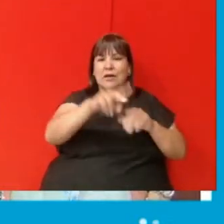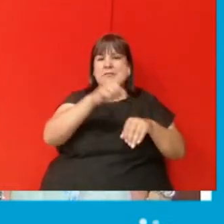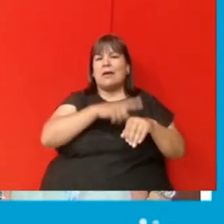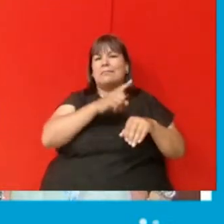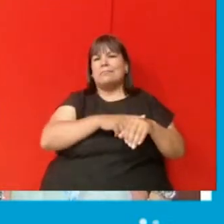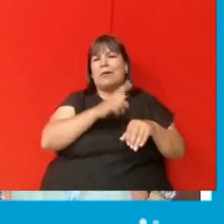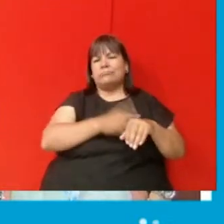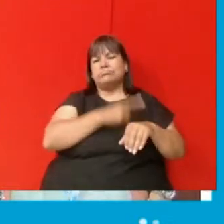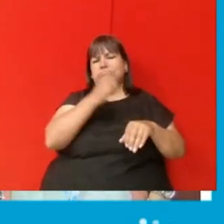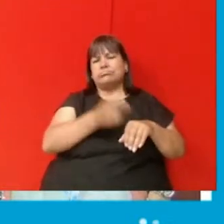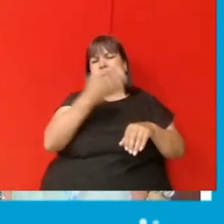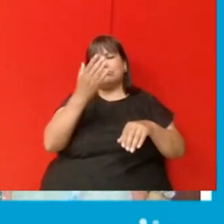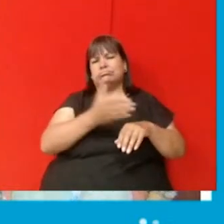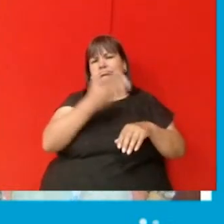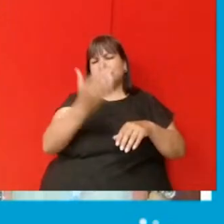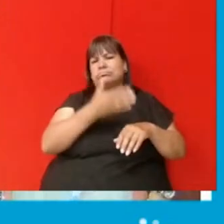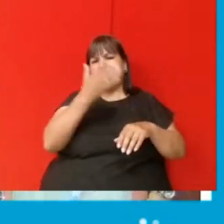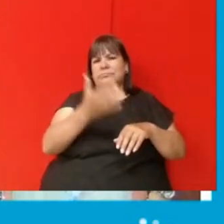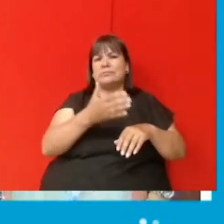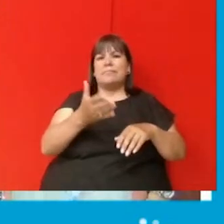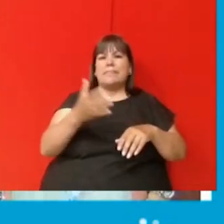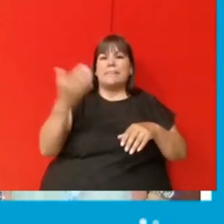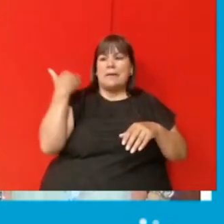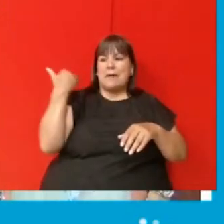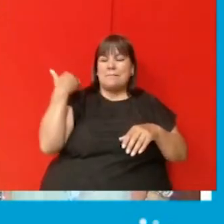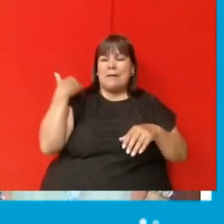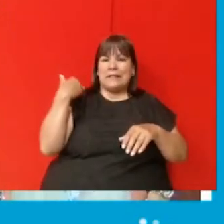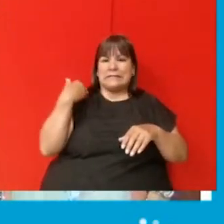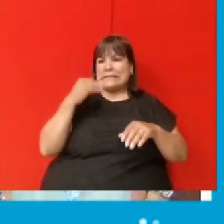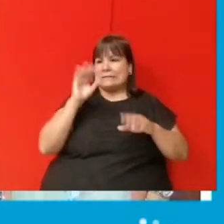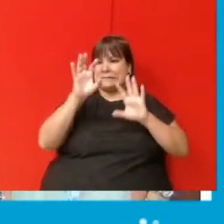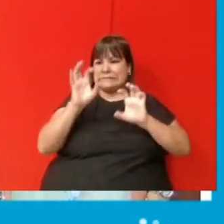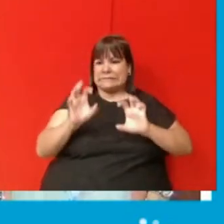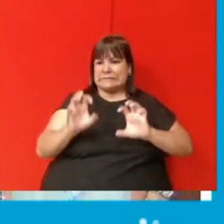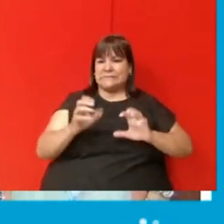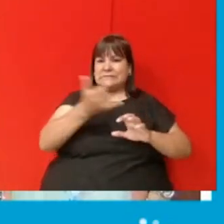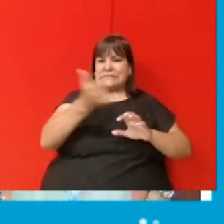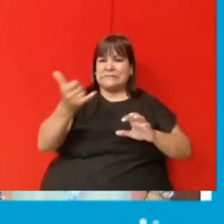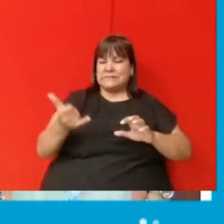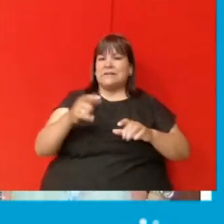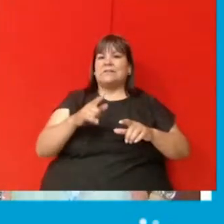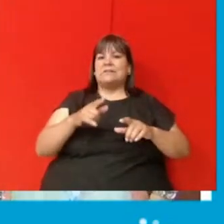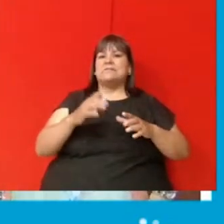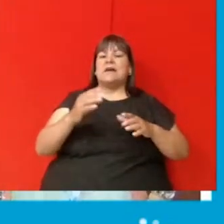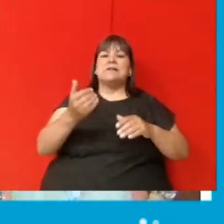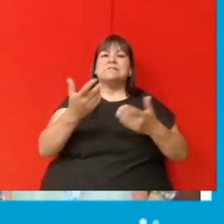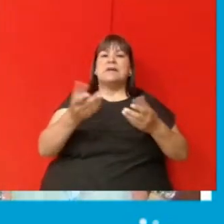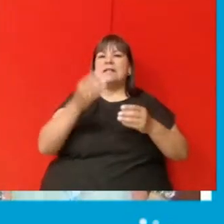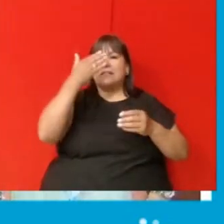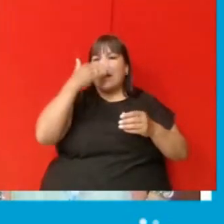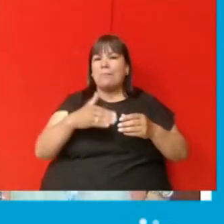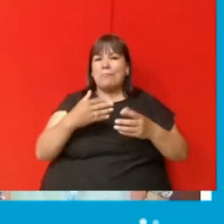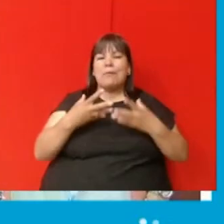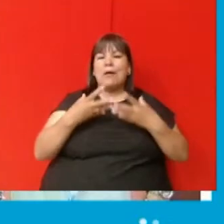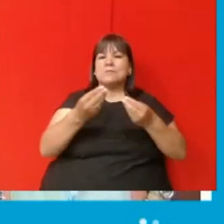más humanizadas y abiertas, todos nos podamos capacitar porque esa es la idea, seguir capacitándonos. Así que, bueno,